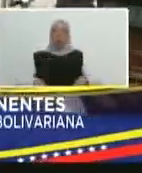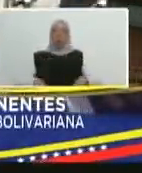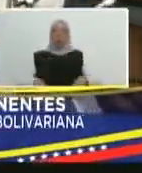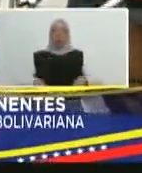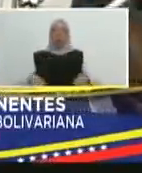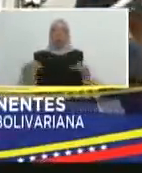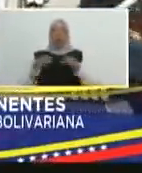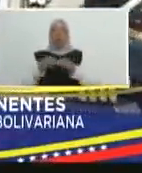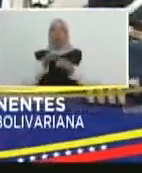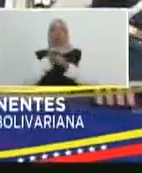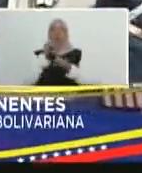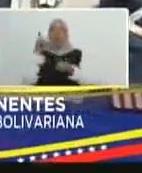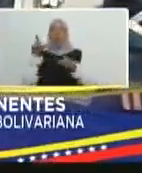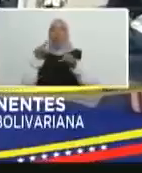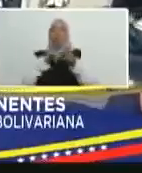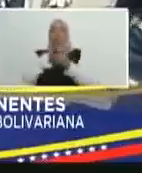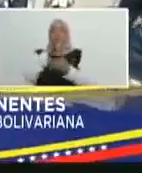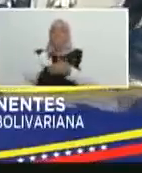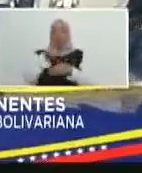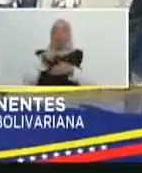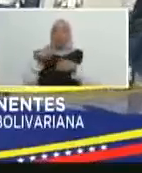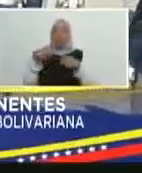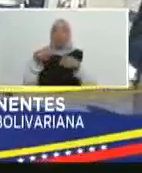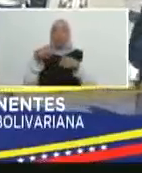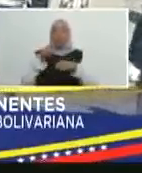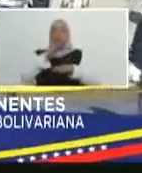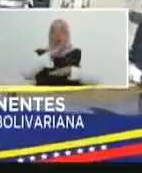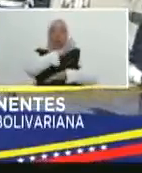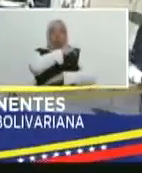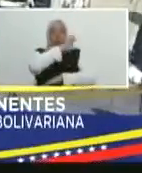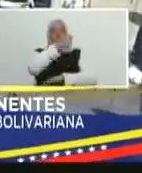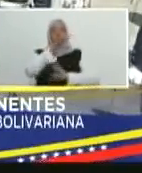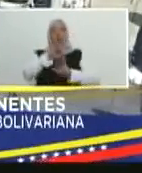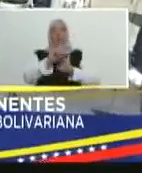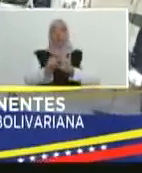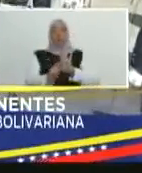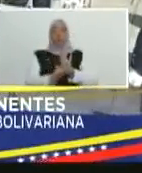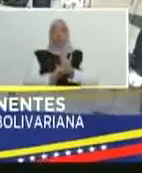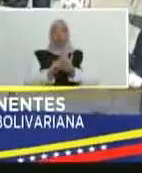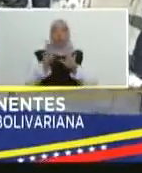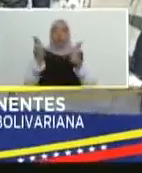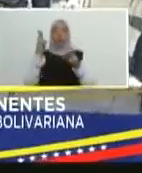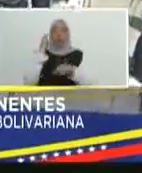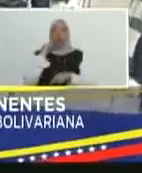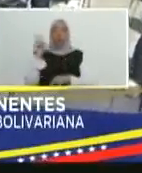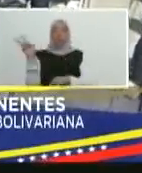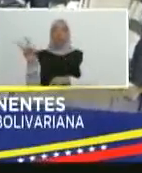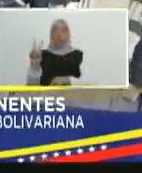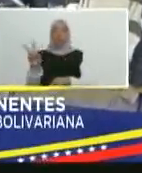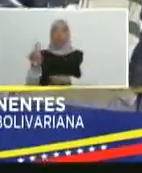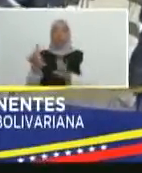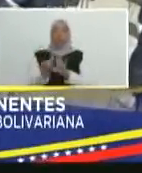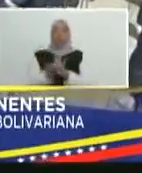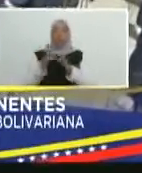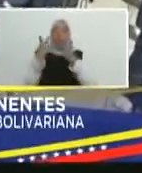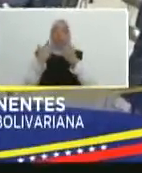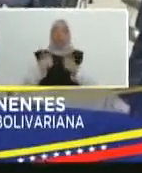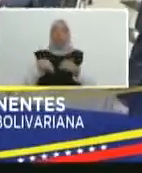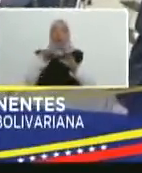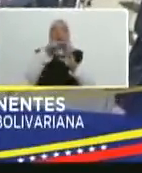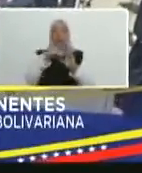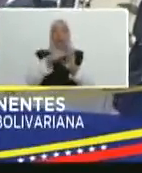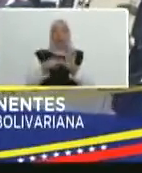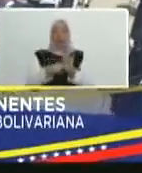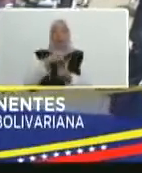componente de la Fuerza Armada Nacional Bolivariana, que comandaré apegado a la Constitución de la República Bolivariana de Venezuela, leyes y reglamentos nacionales